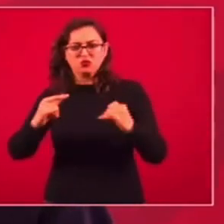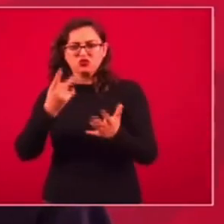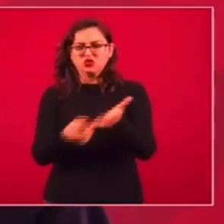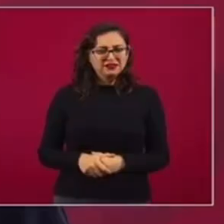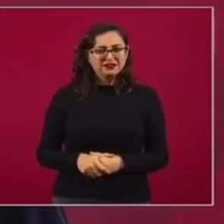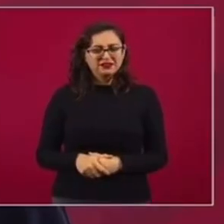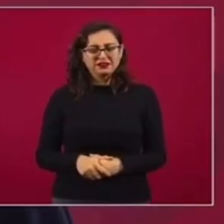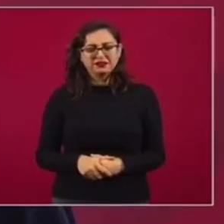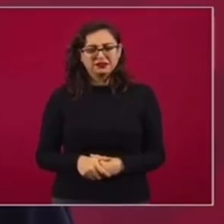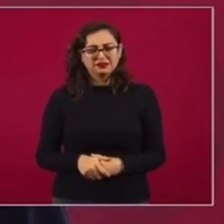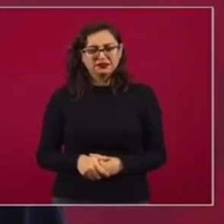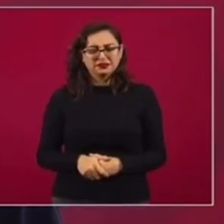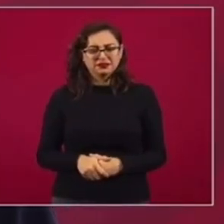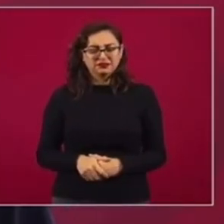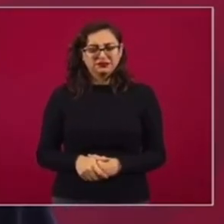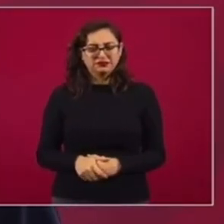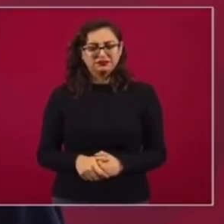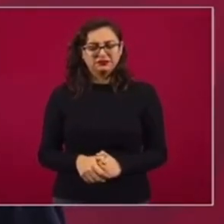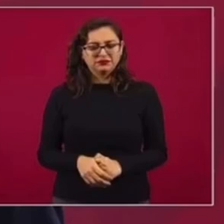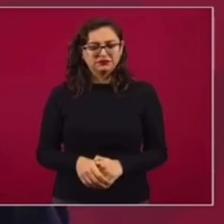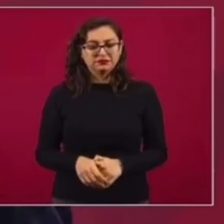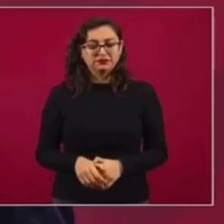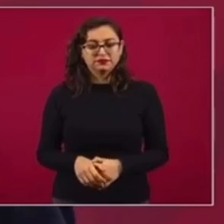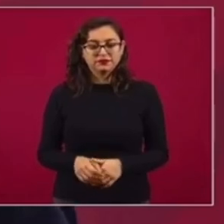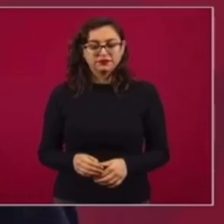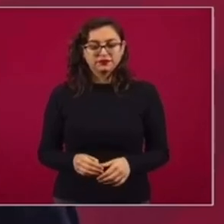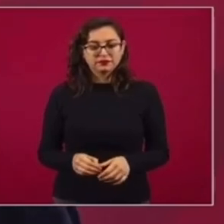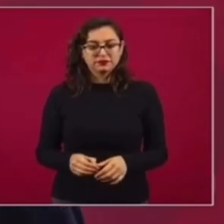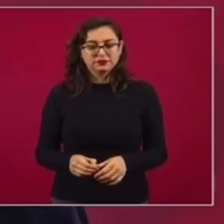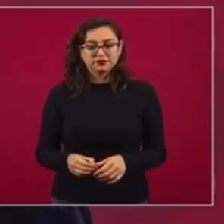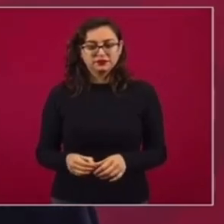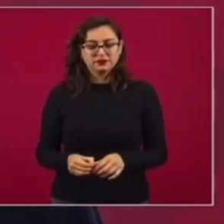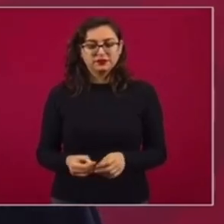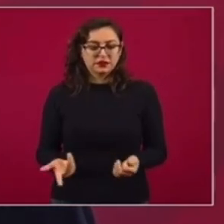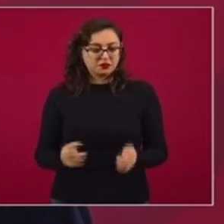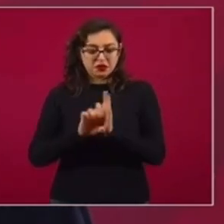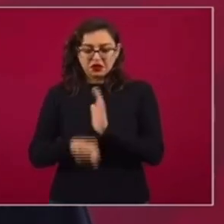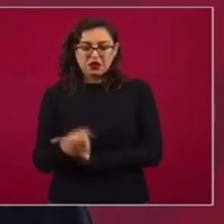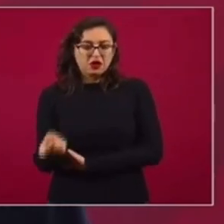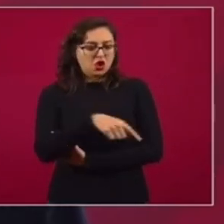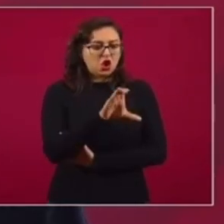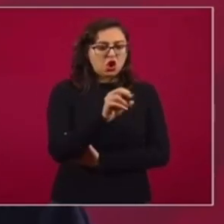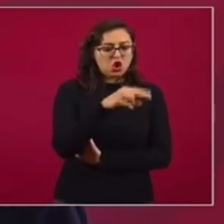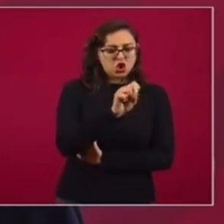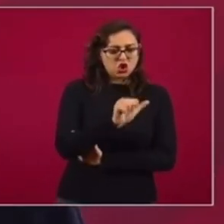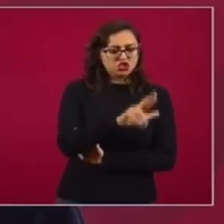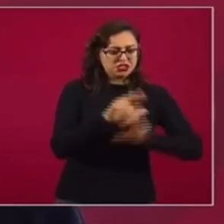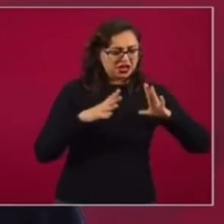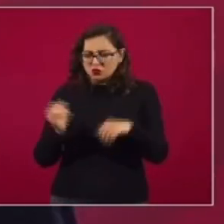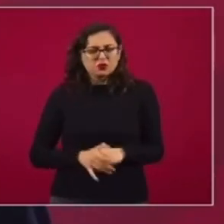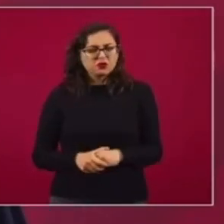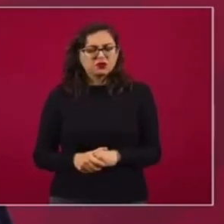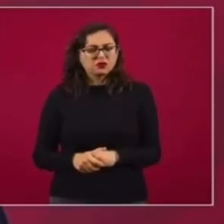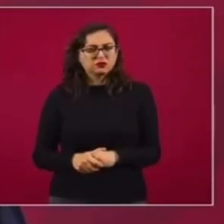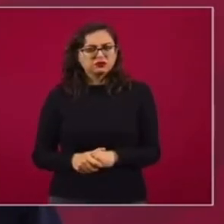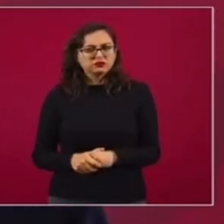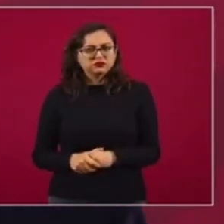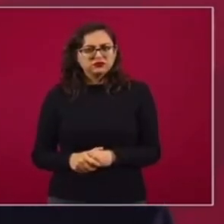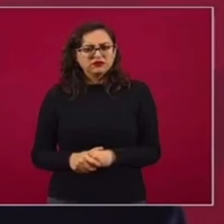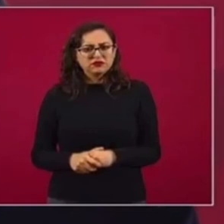paralelos. ¿Por qué la CONSAR si existe Hacienda? ¿Para